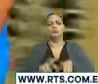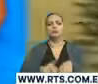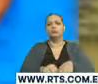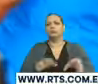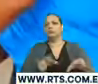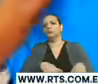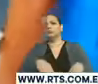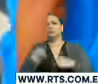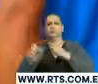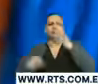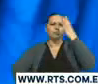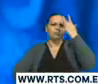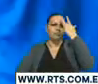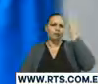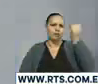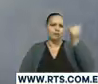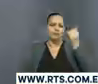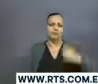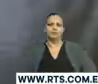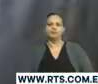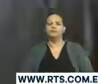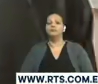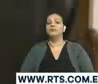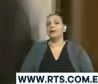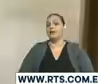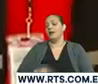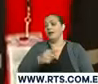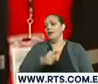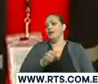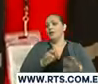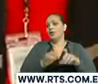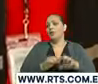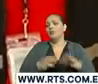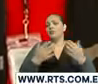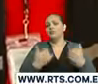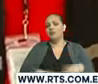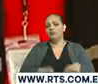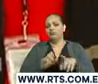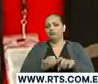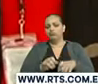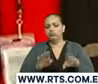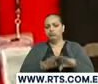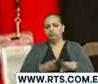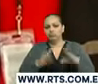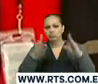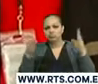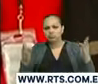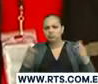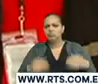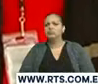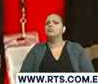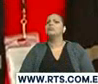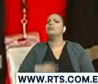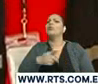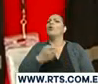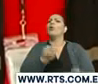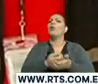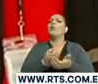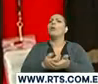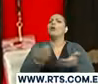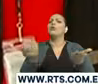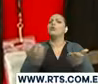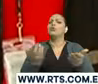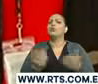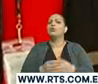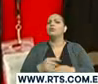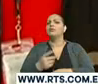supuestos sobreprecios. ¿Los computadores tenían algún tipo de información o ahí se firmaban los contratos en esas oficinas? Bueno, la información se